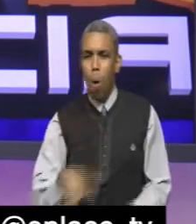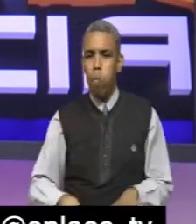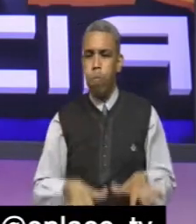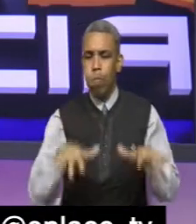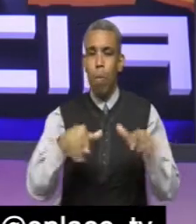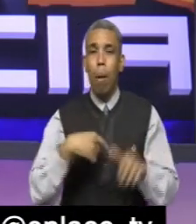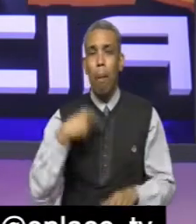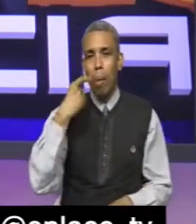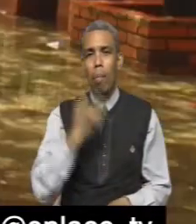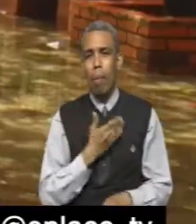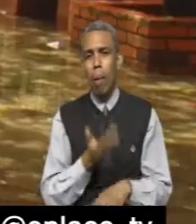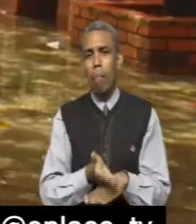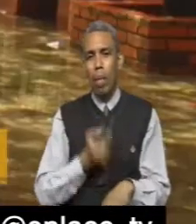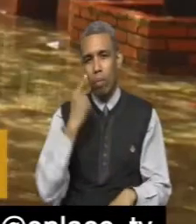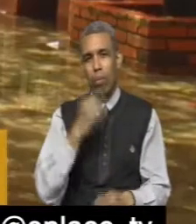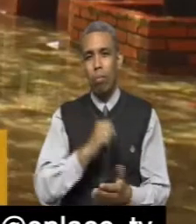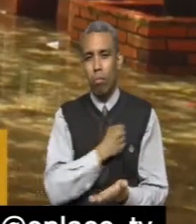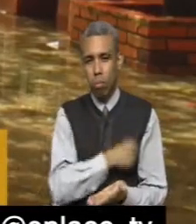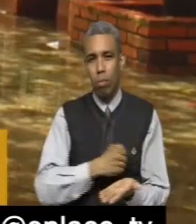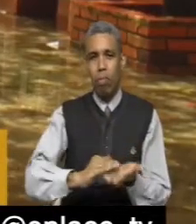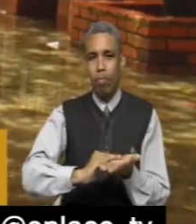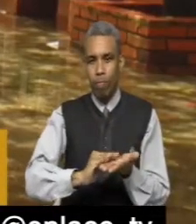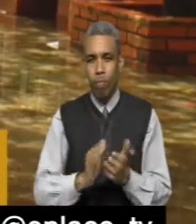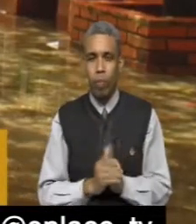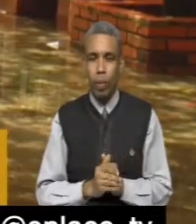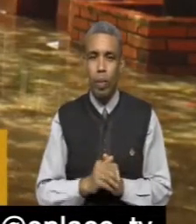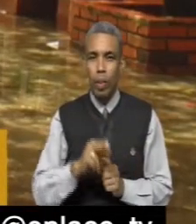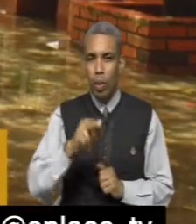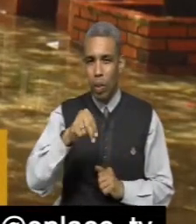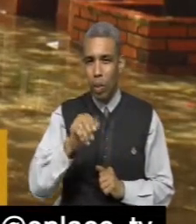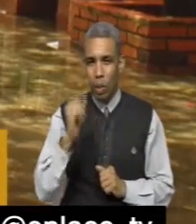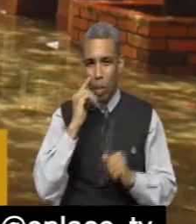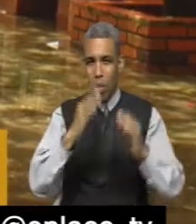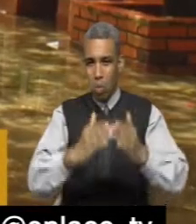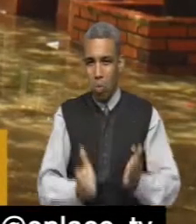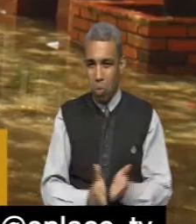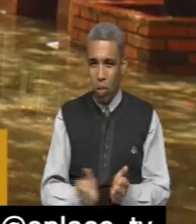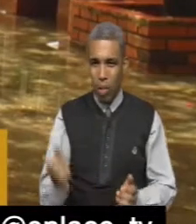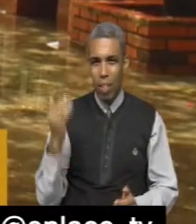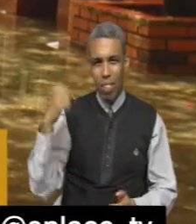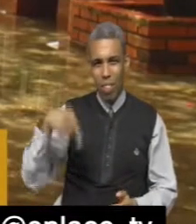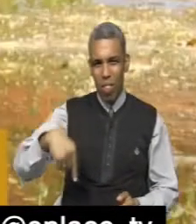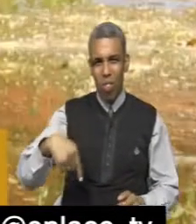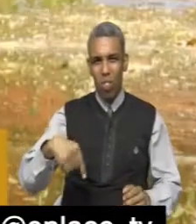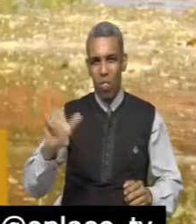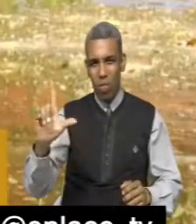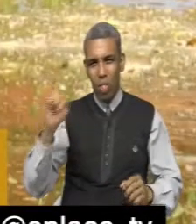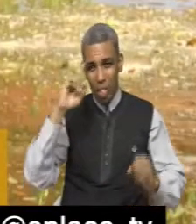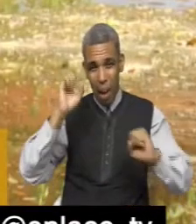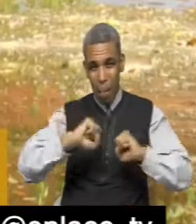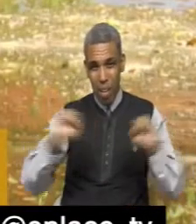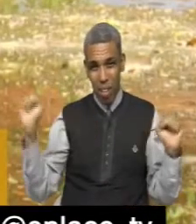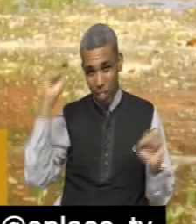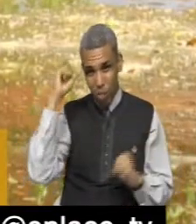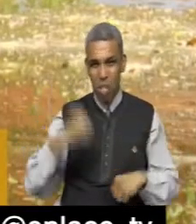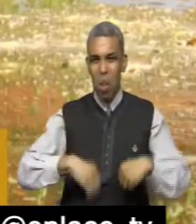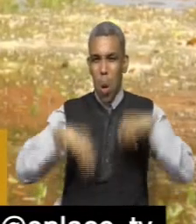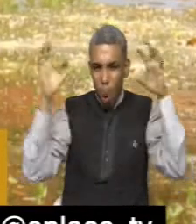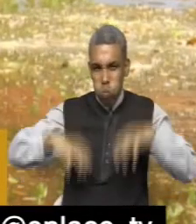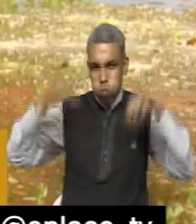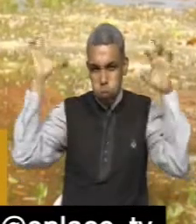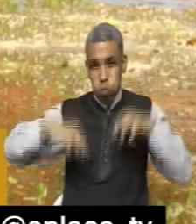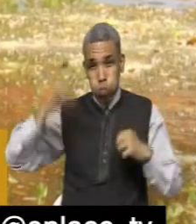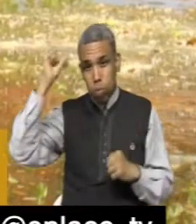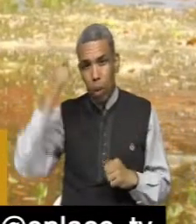competente. La comunidad educativa de la Escuela Nueva Granada, luego de las lluvias registradas la mañana de este lunes, ha reclamado por las inundaciones en